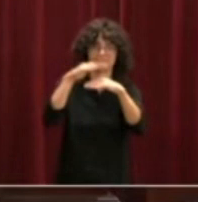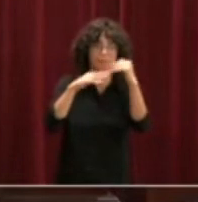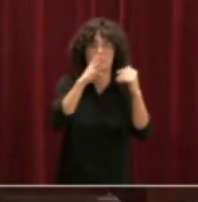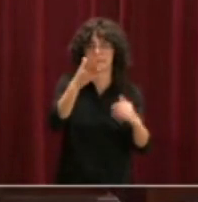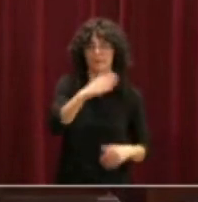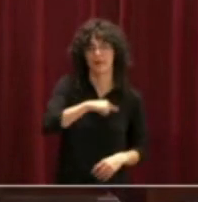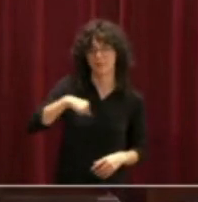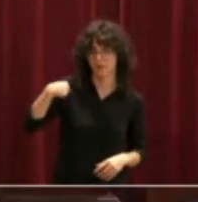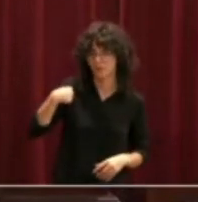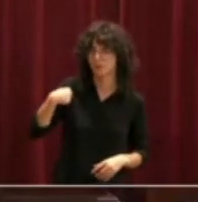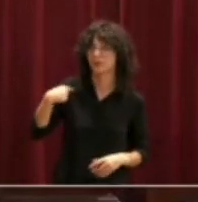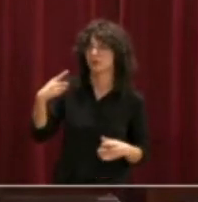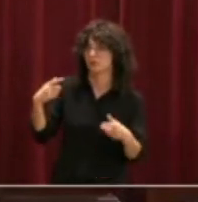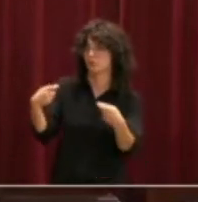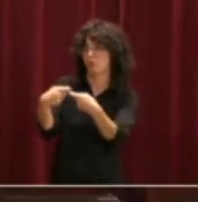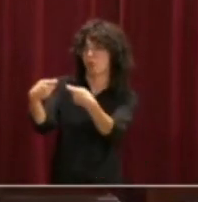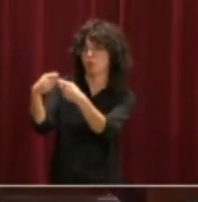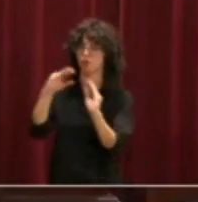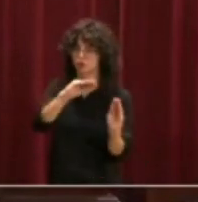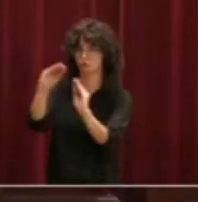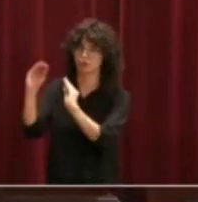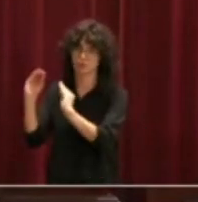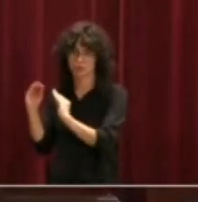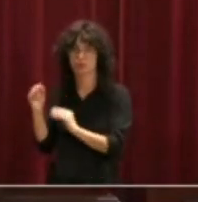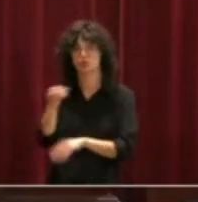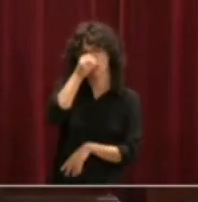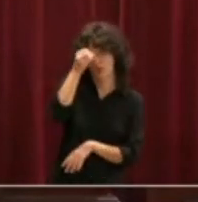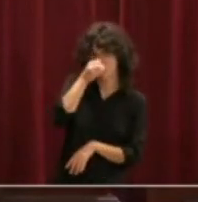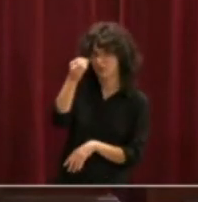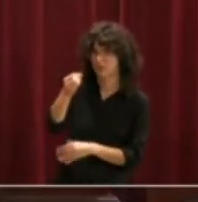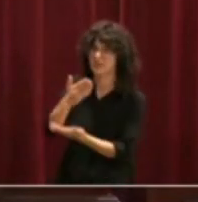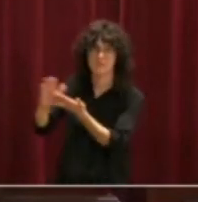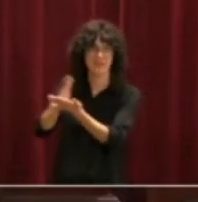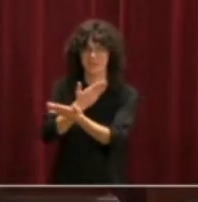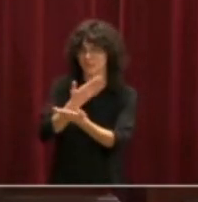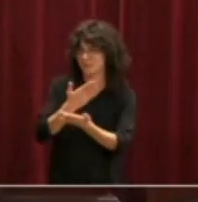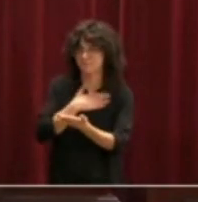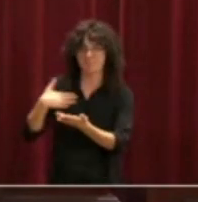y sus socios socialistas comunistas y separatistas con un desprecio absoluto hacia la democracia y todo lo que ello supone